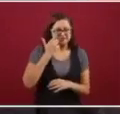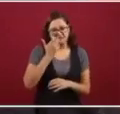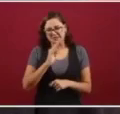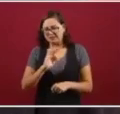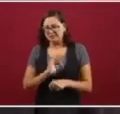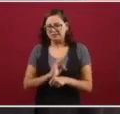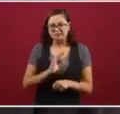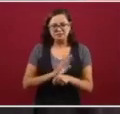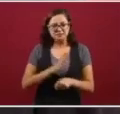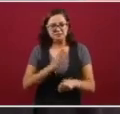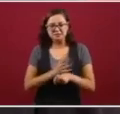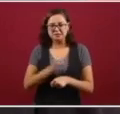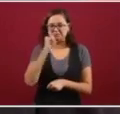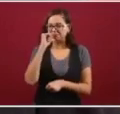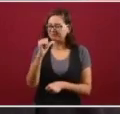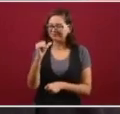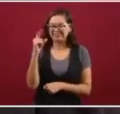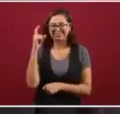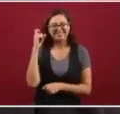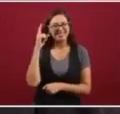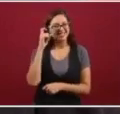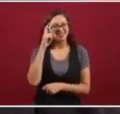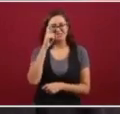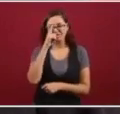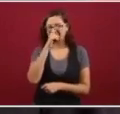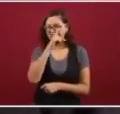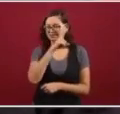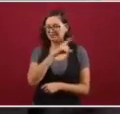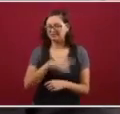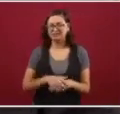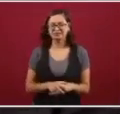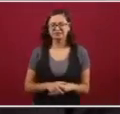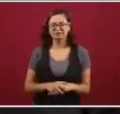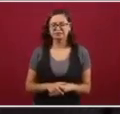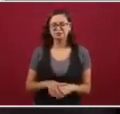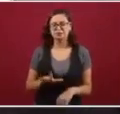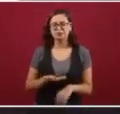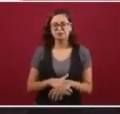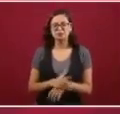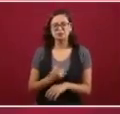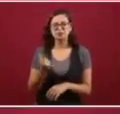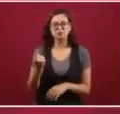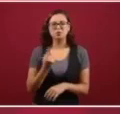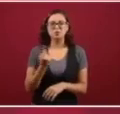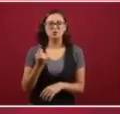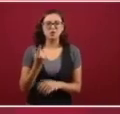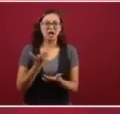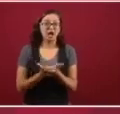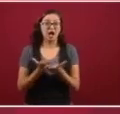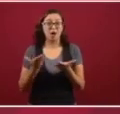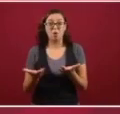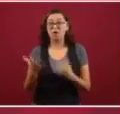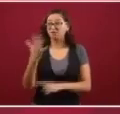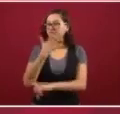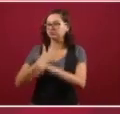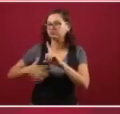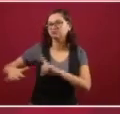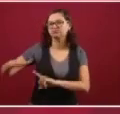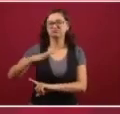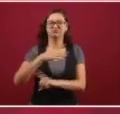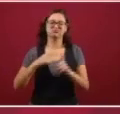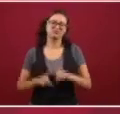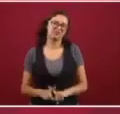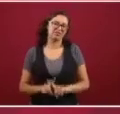para las autoridades. ¿Fueron justos? Ya hay un ambiente distinto.